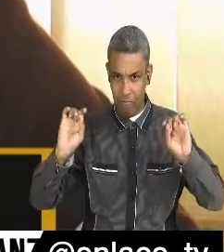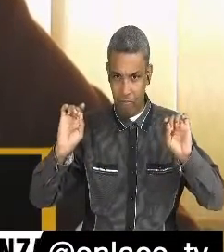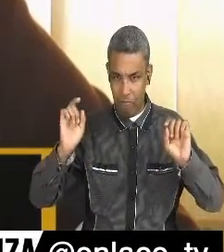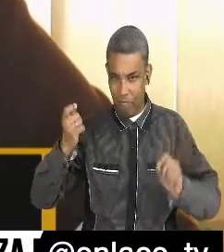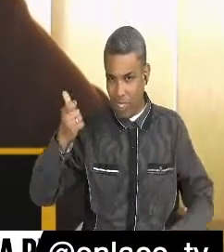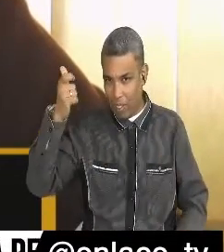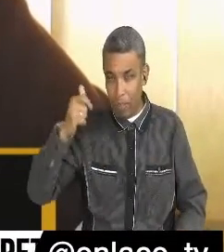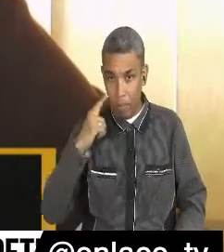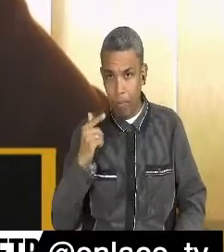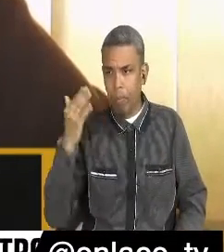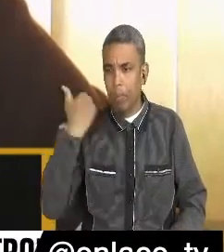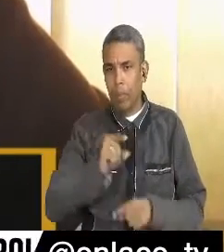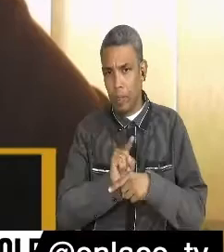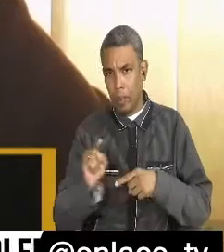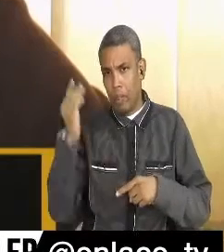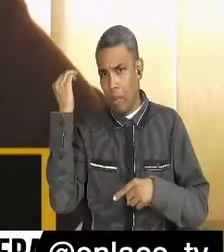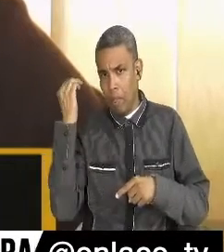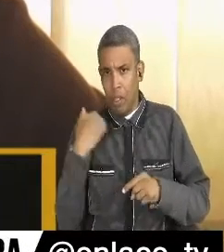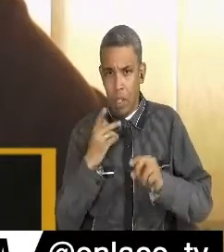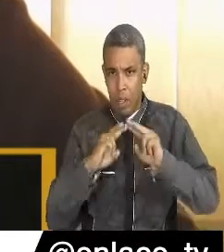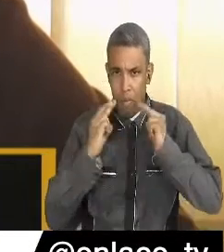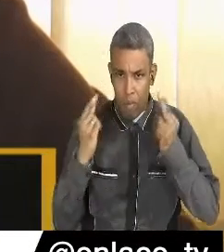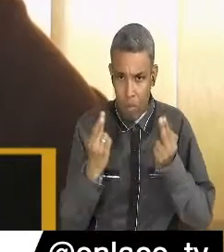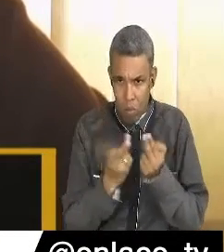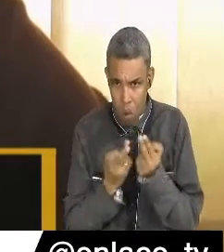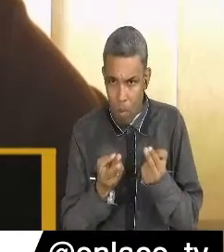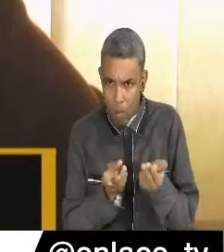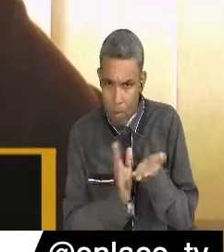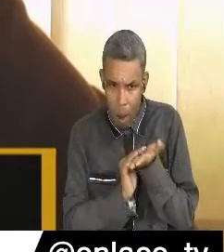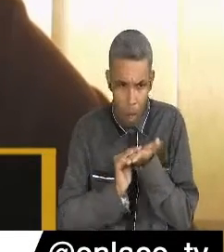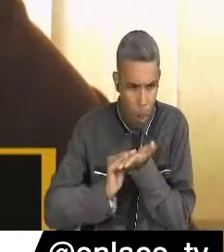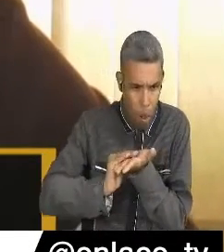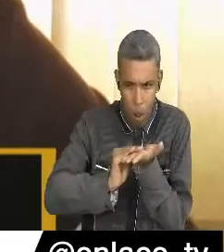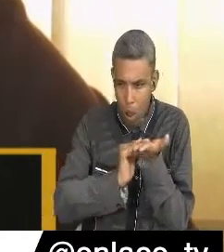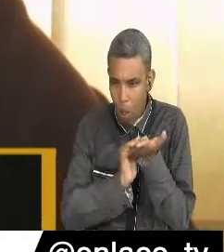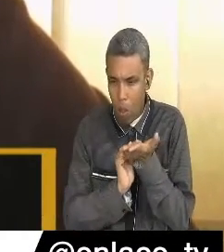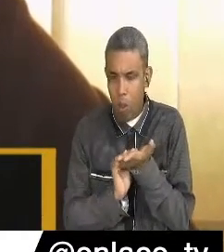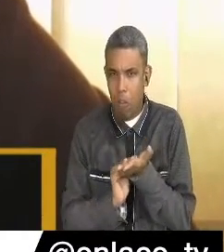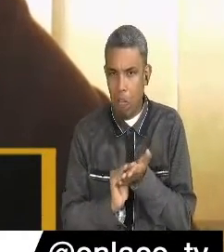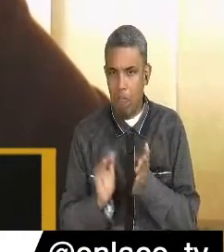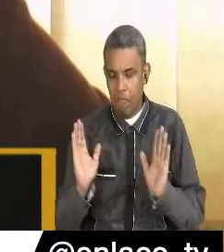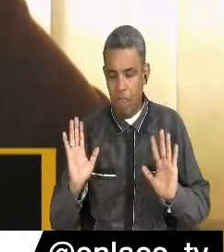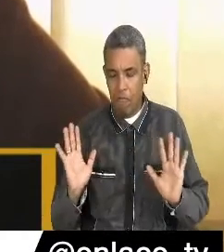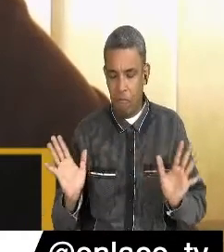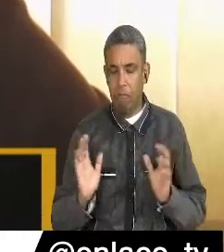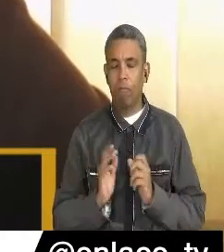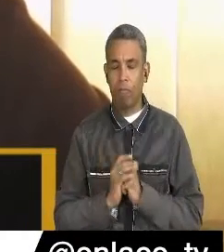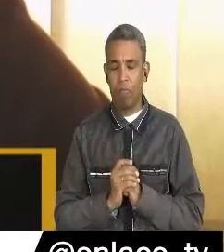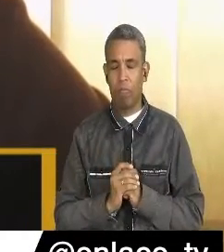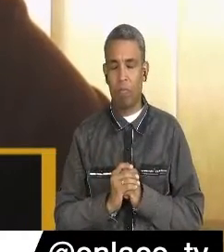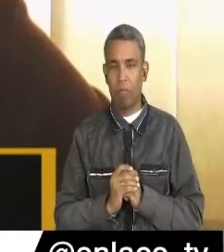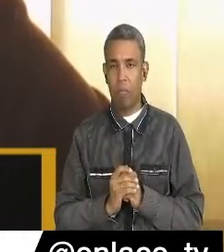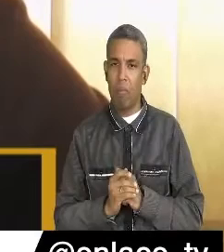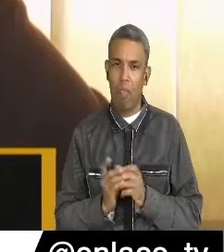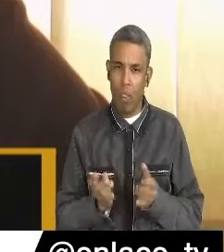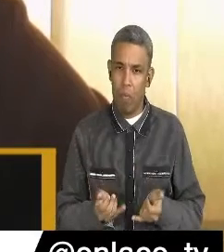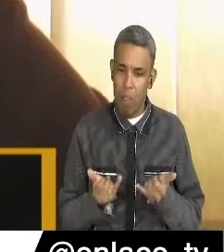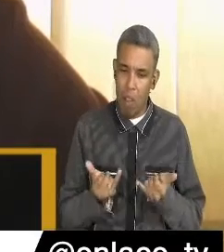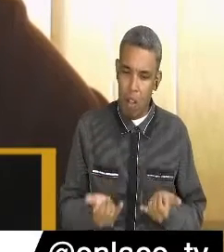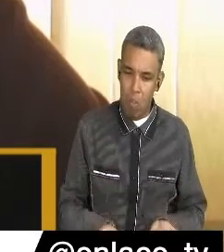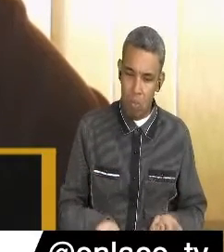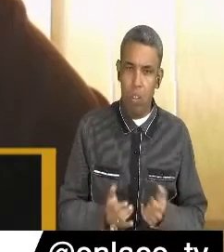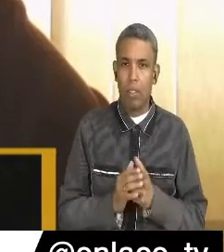y estamos haciendo ya una convocatoria para empezar a recoger las personas,